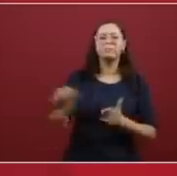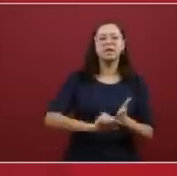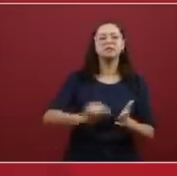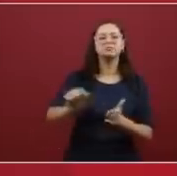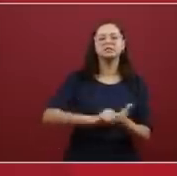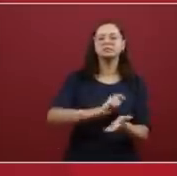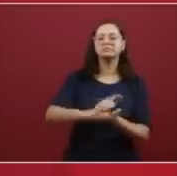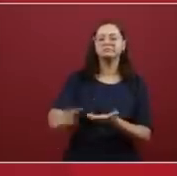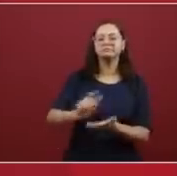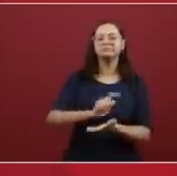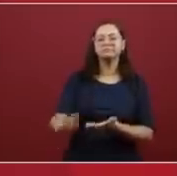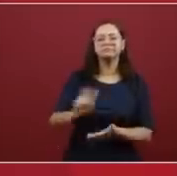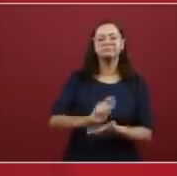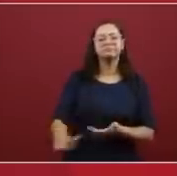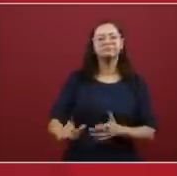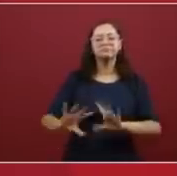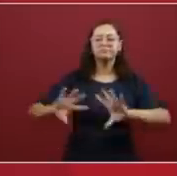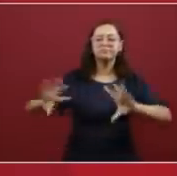80,000.